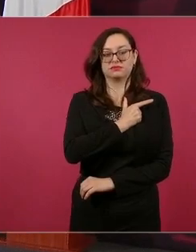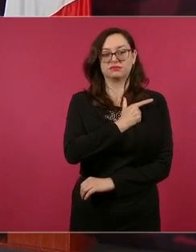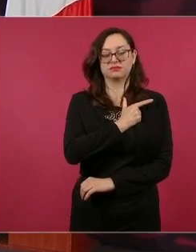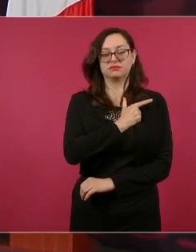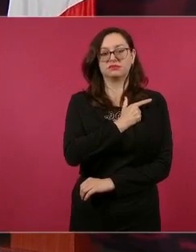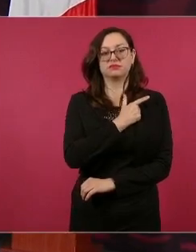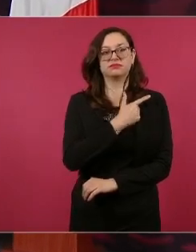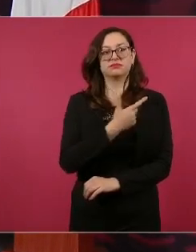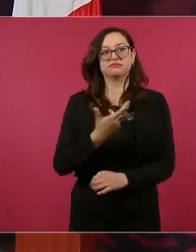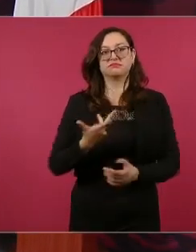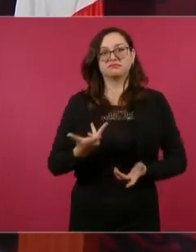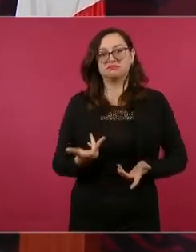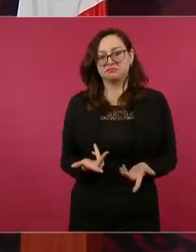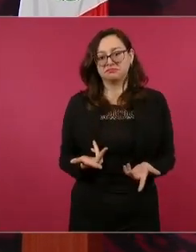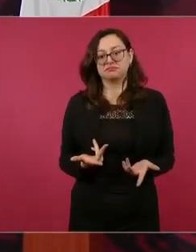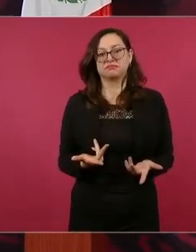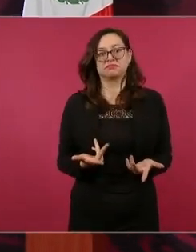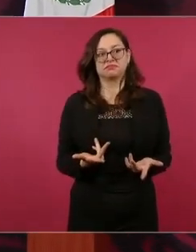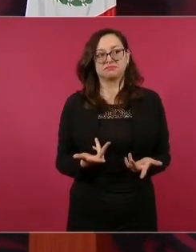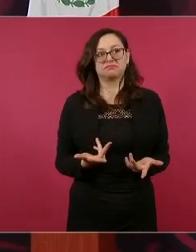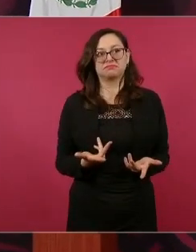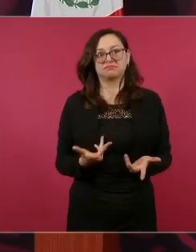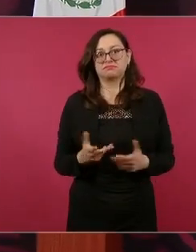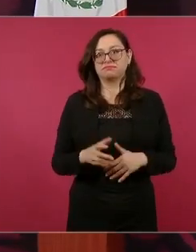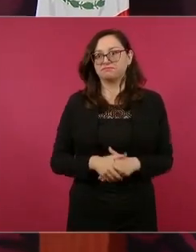hasta quienes no